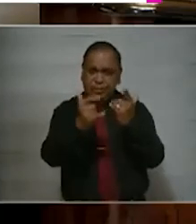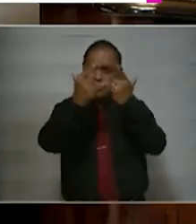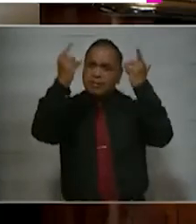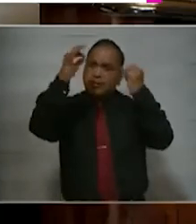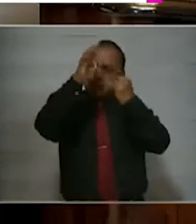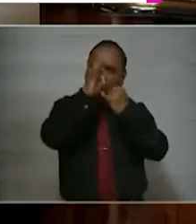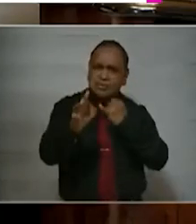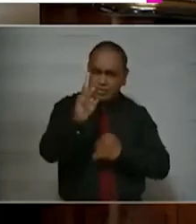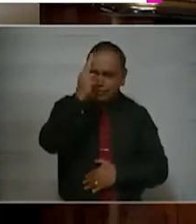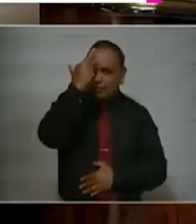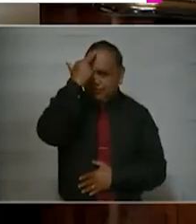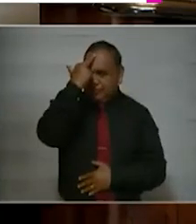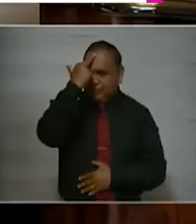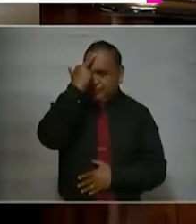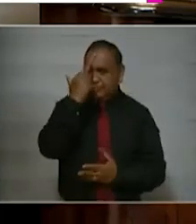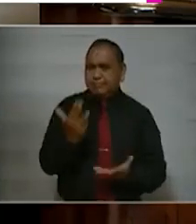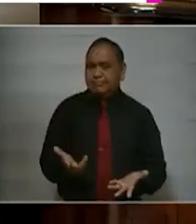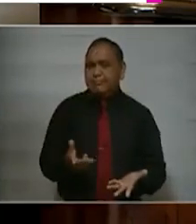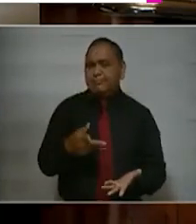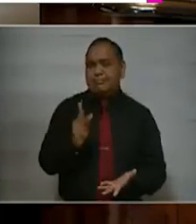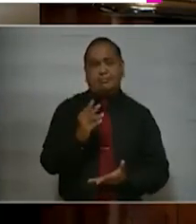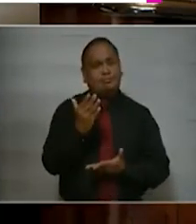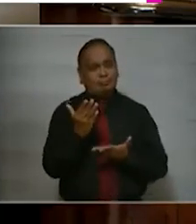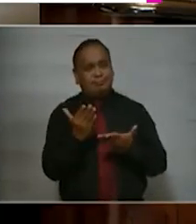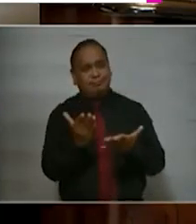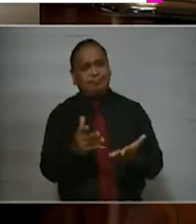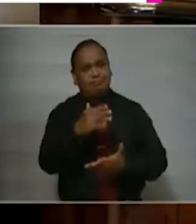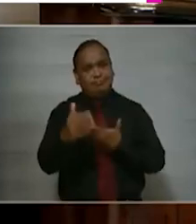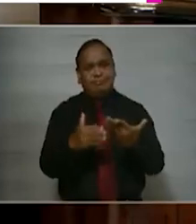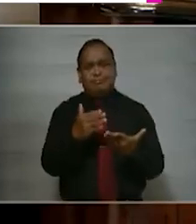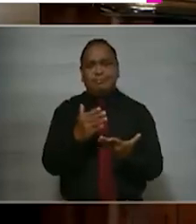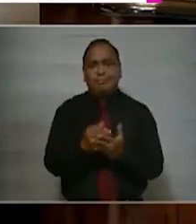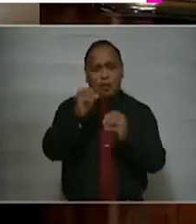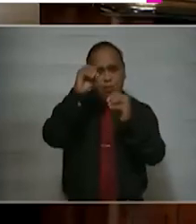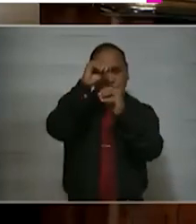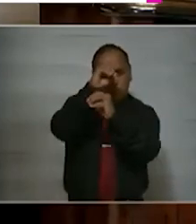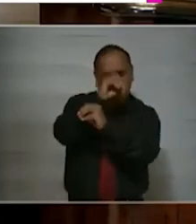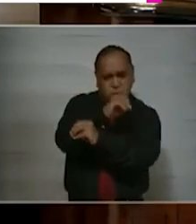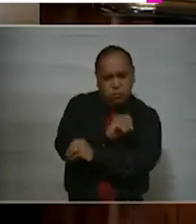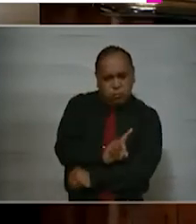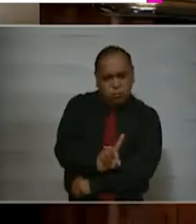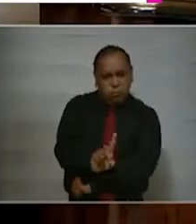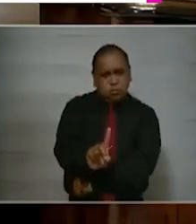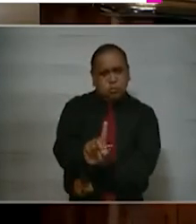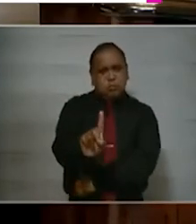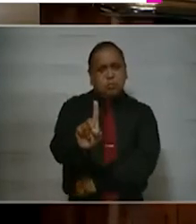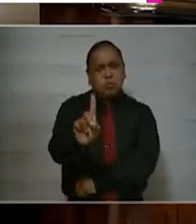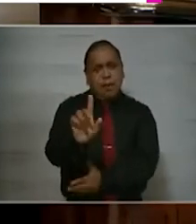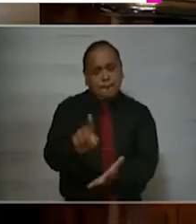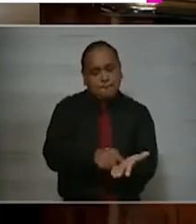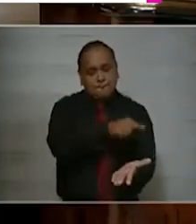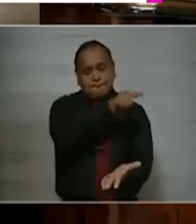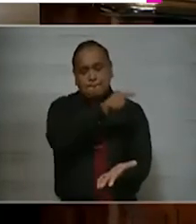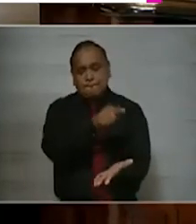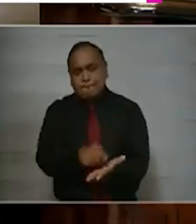este audio es falso. Además, no dudó de la integridad del priista Jorge Estefan Chidiac. Y aunque